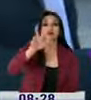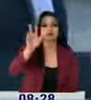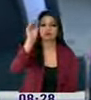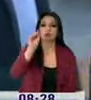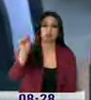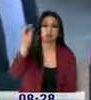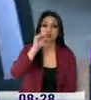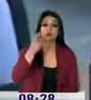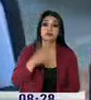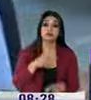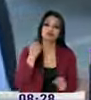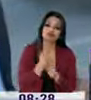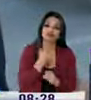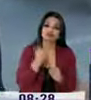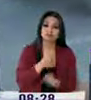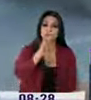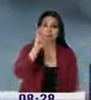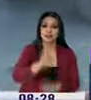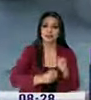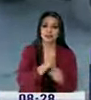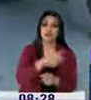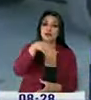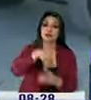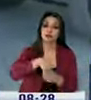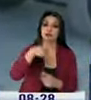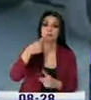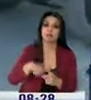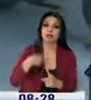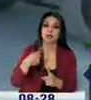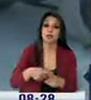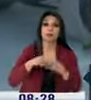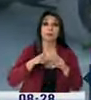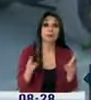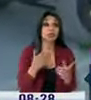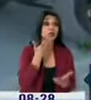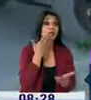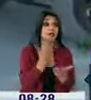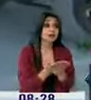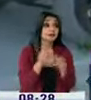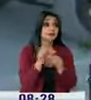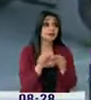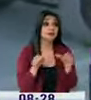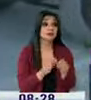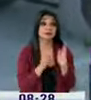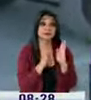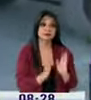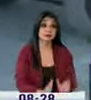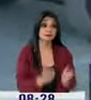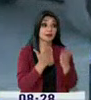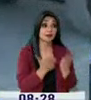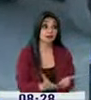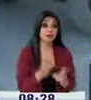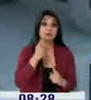trabajando alrededor de 20 años, pero gracias a las gestiones administrativas actuales